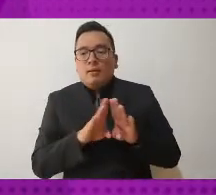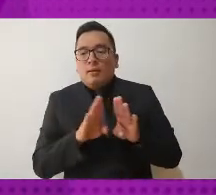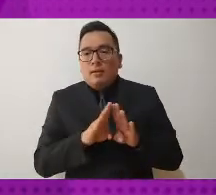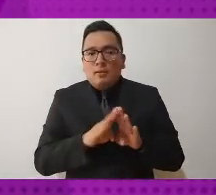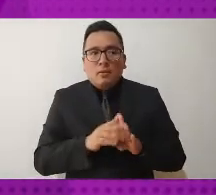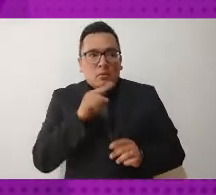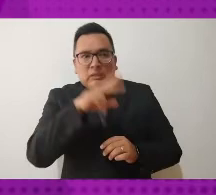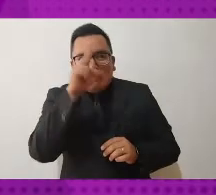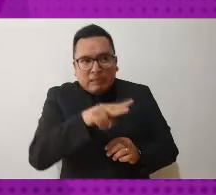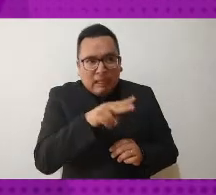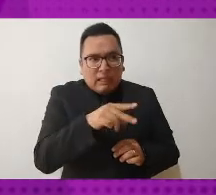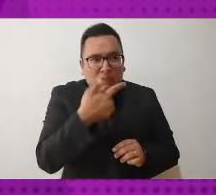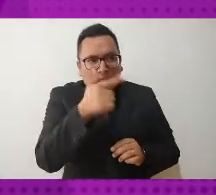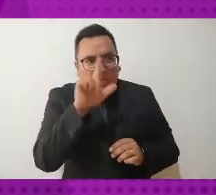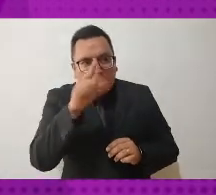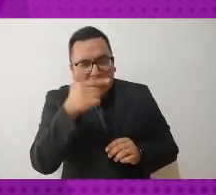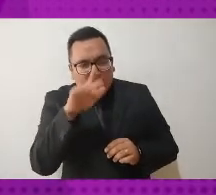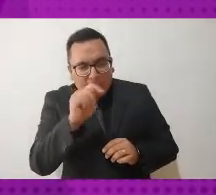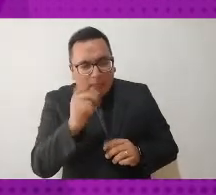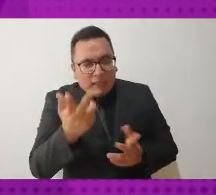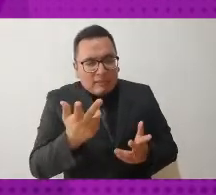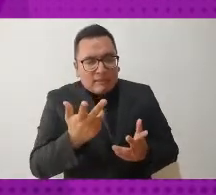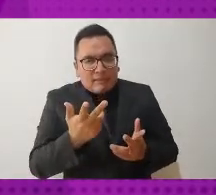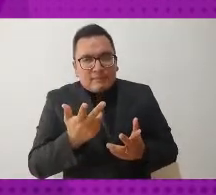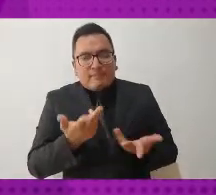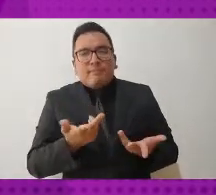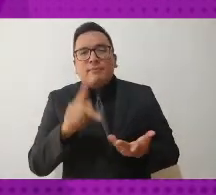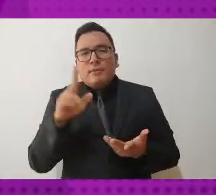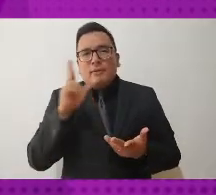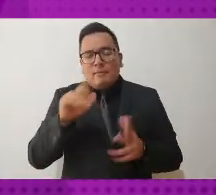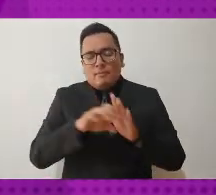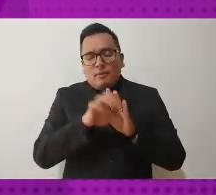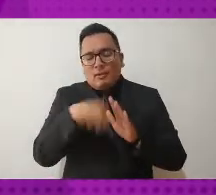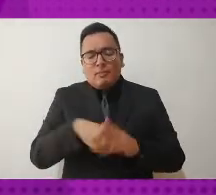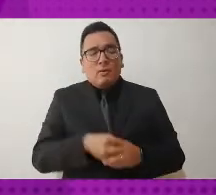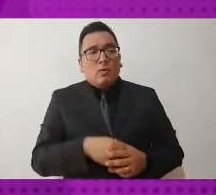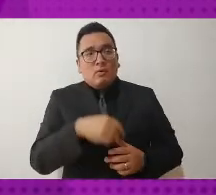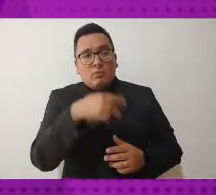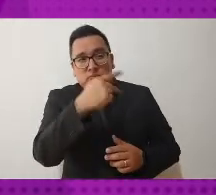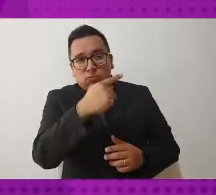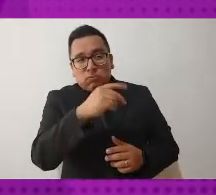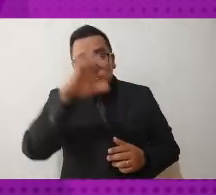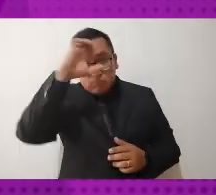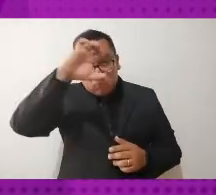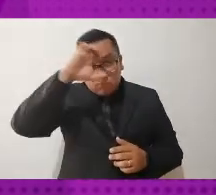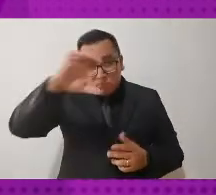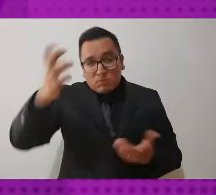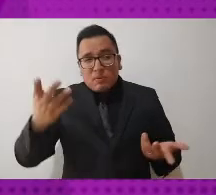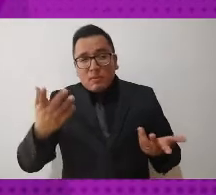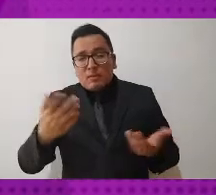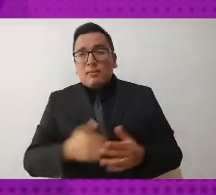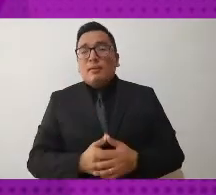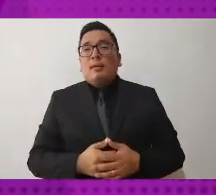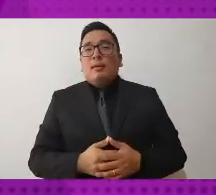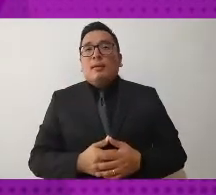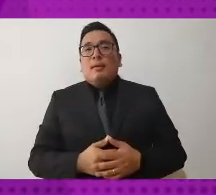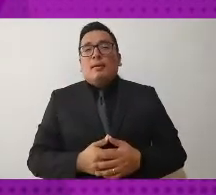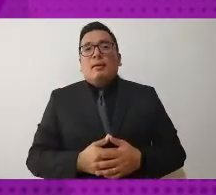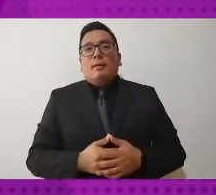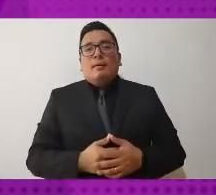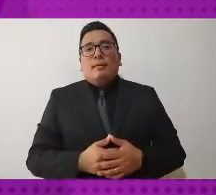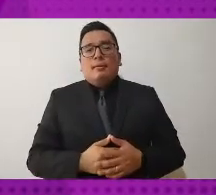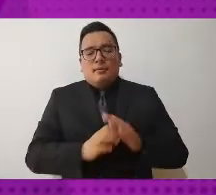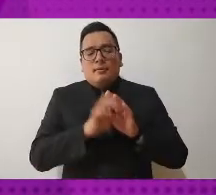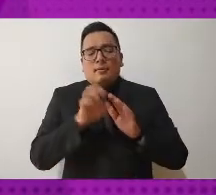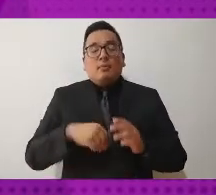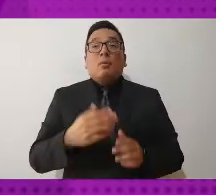compruebas que desde la diversidad No pues es que tenga al menos trabajo hecho sabes O sea que pueda Ok me quiero lanzar como